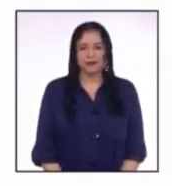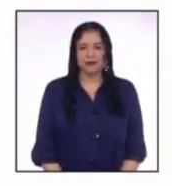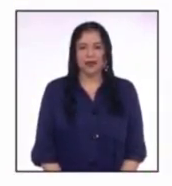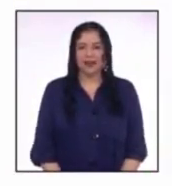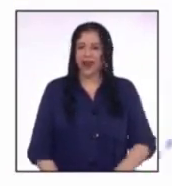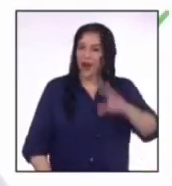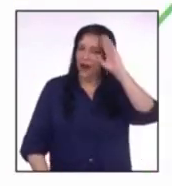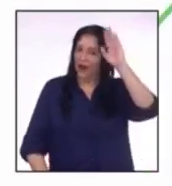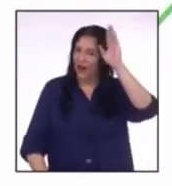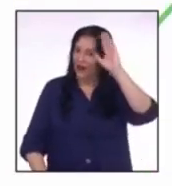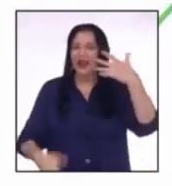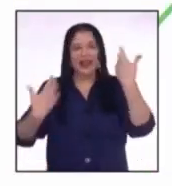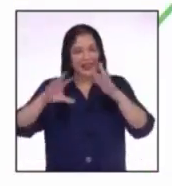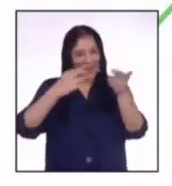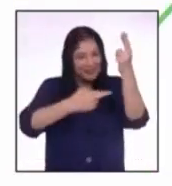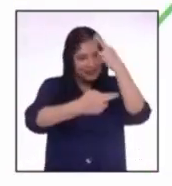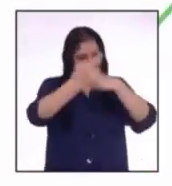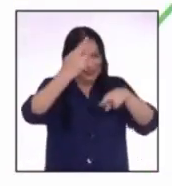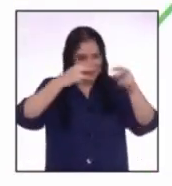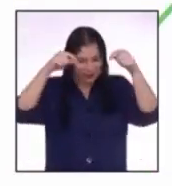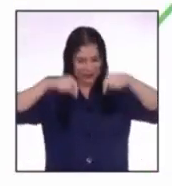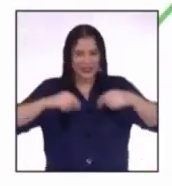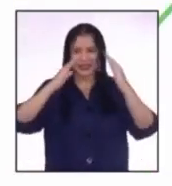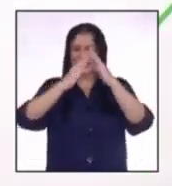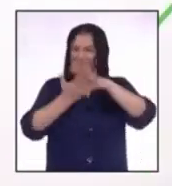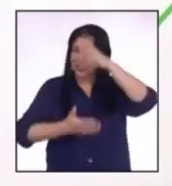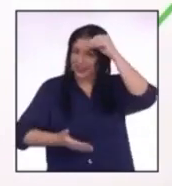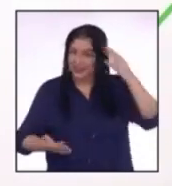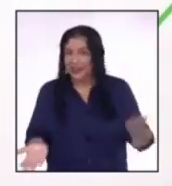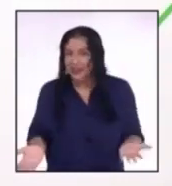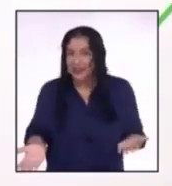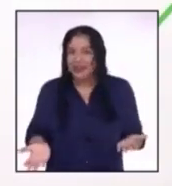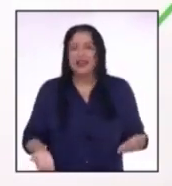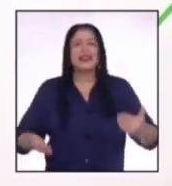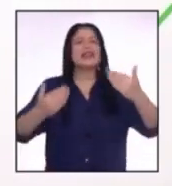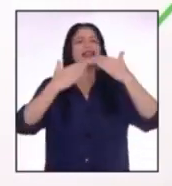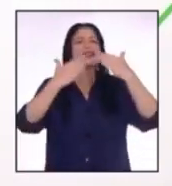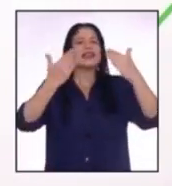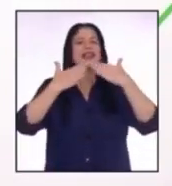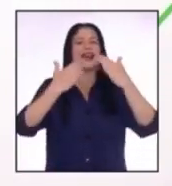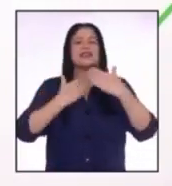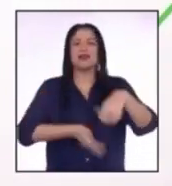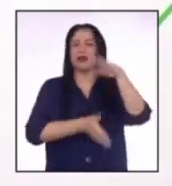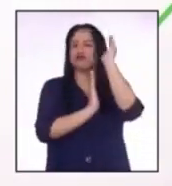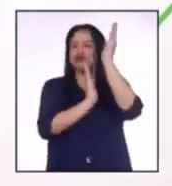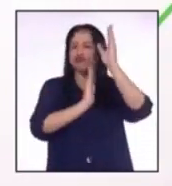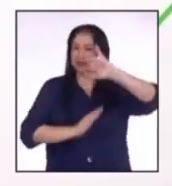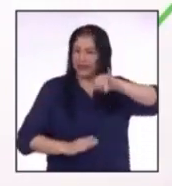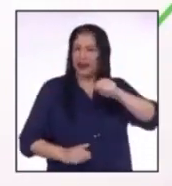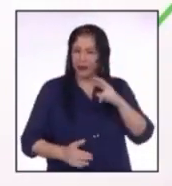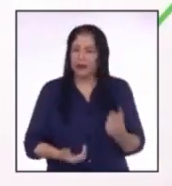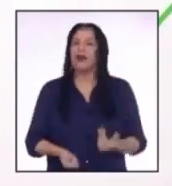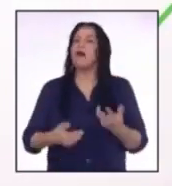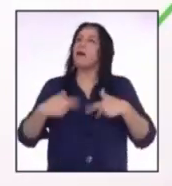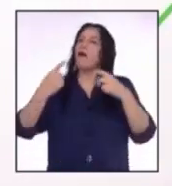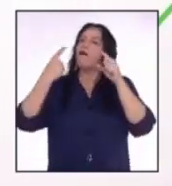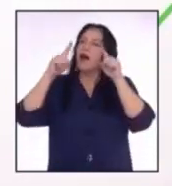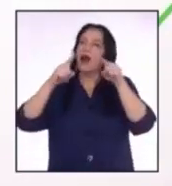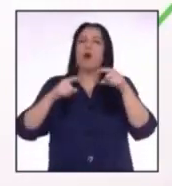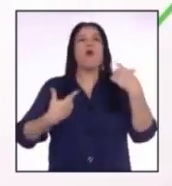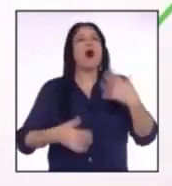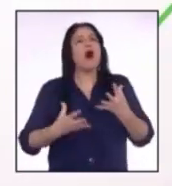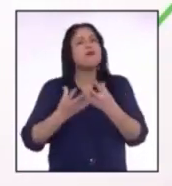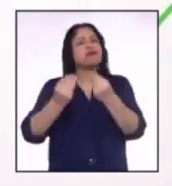una ola y ya estamos de regreso a quien aprende en casa gracias al texto y de javier pudimos ver como hay